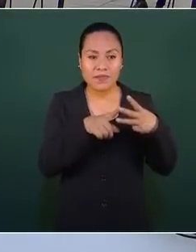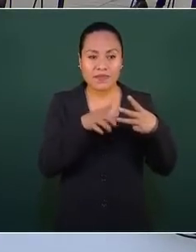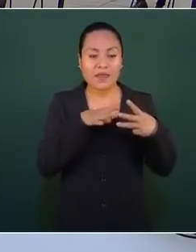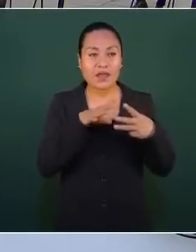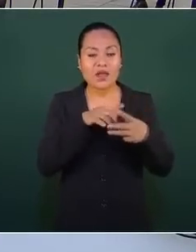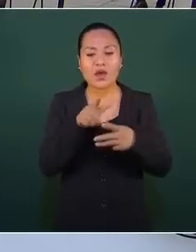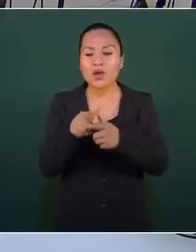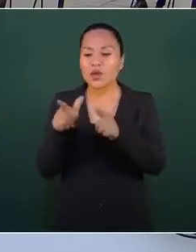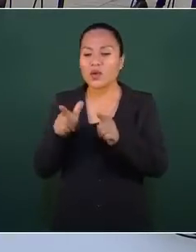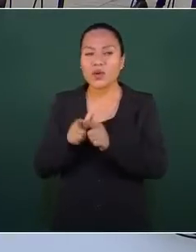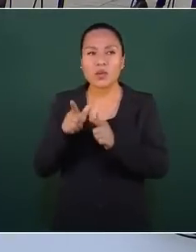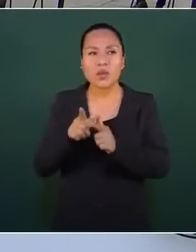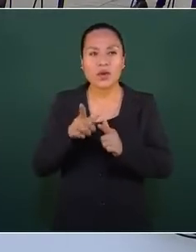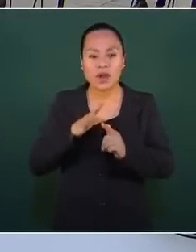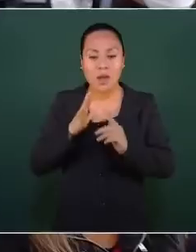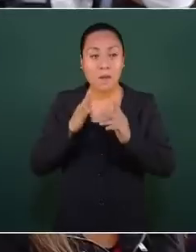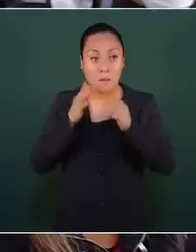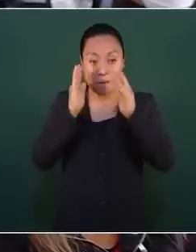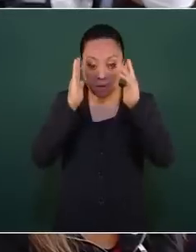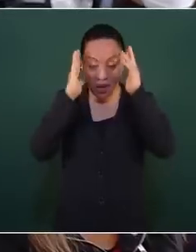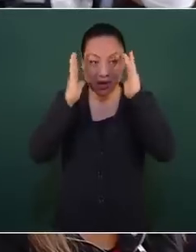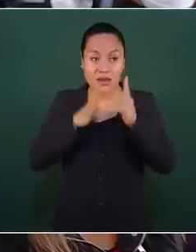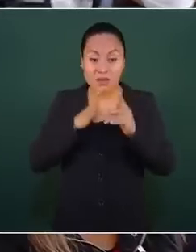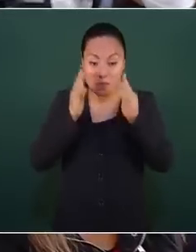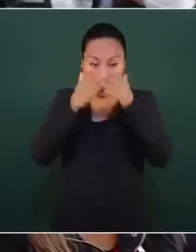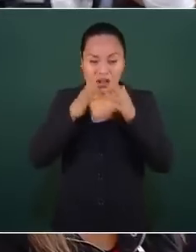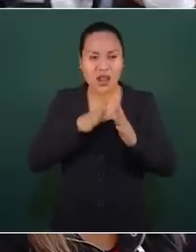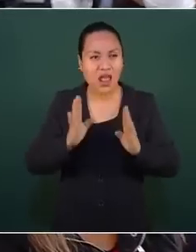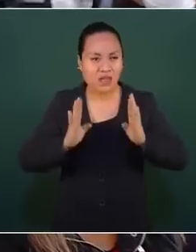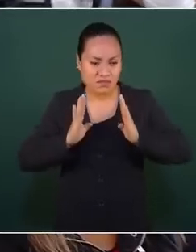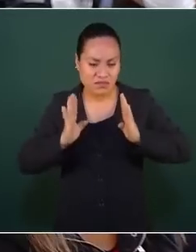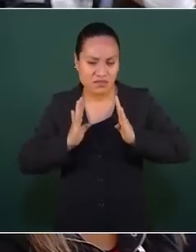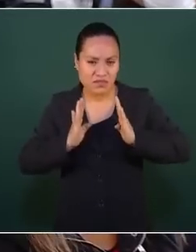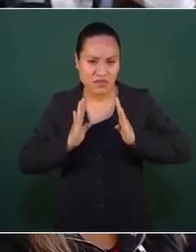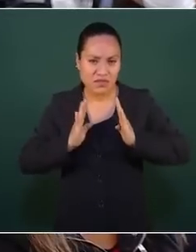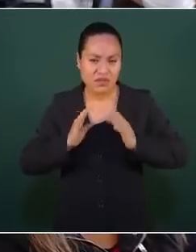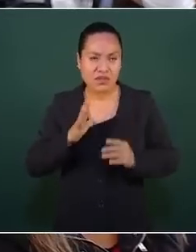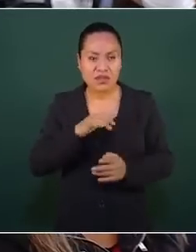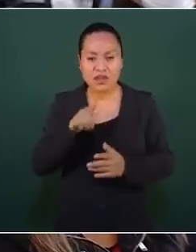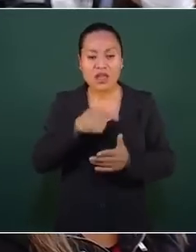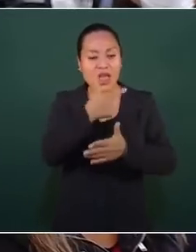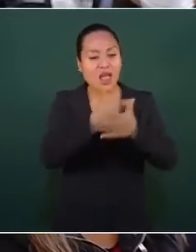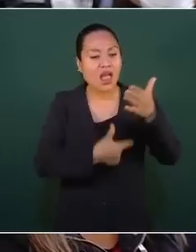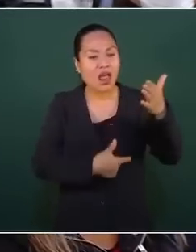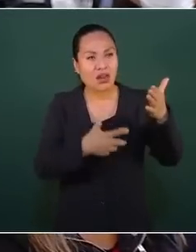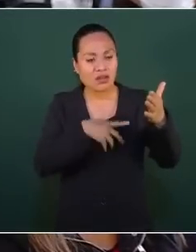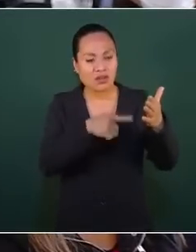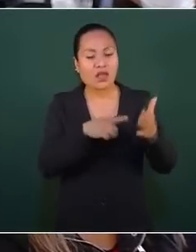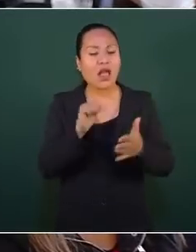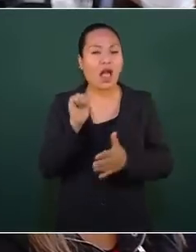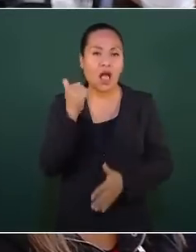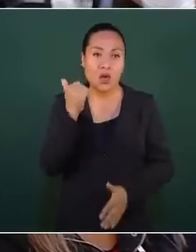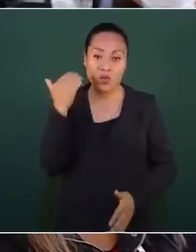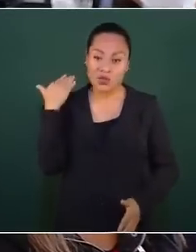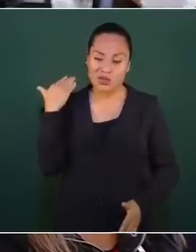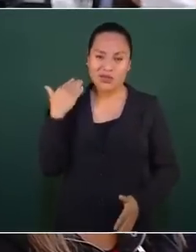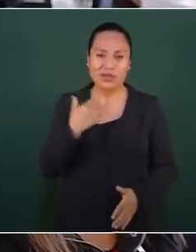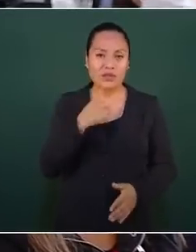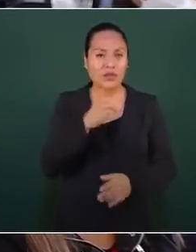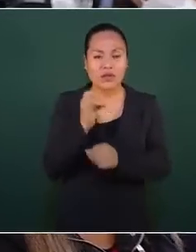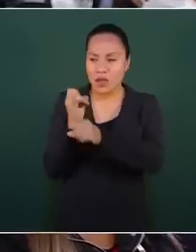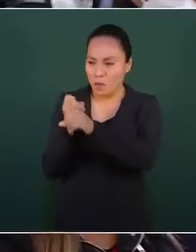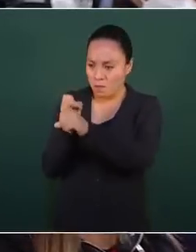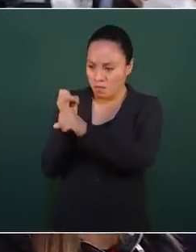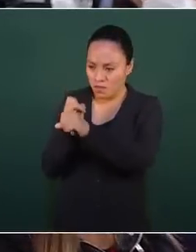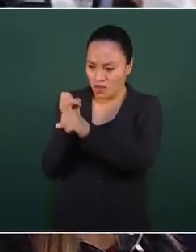sector de la Marina Armada de México. Inside Crime publicó recientemente, en el mes de agosto, una